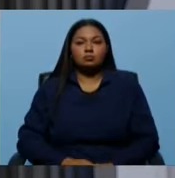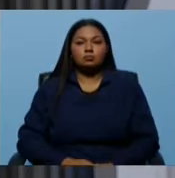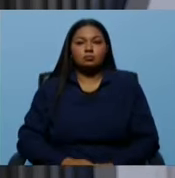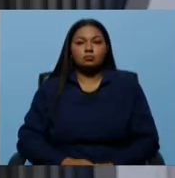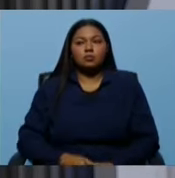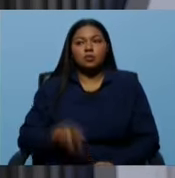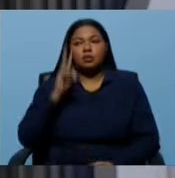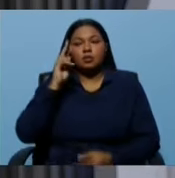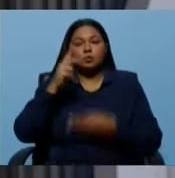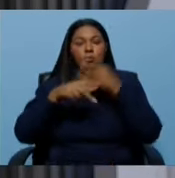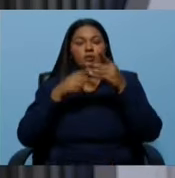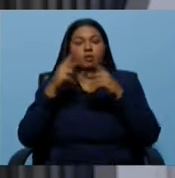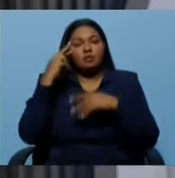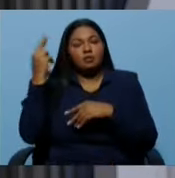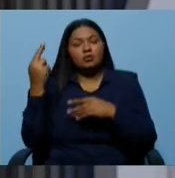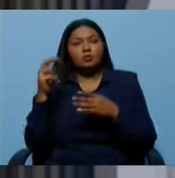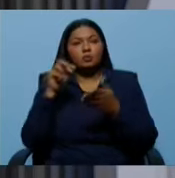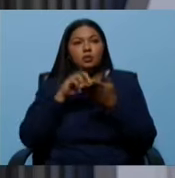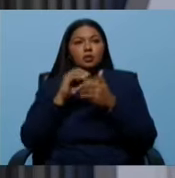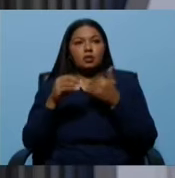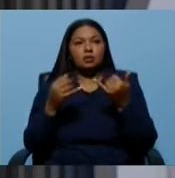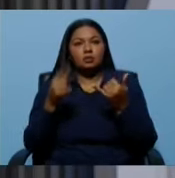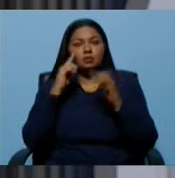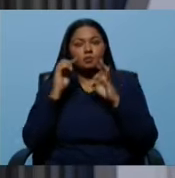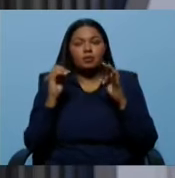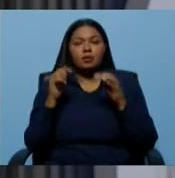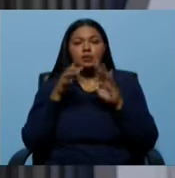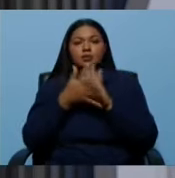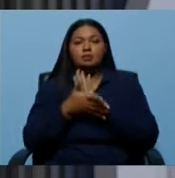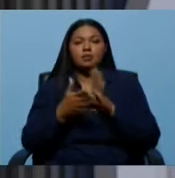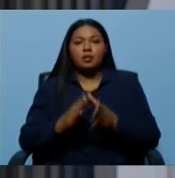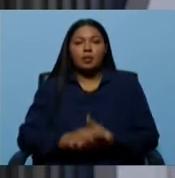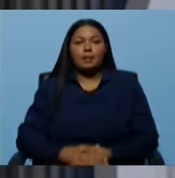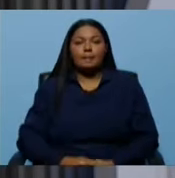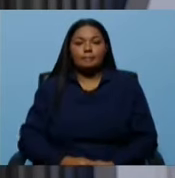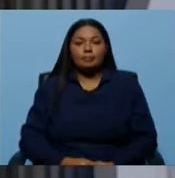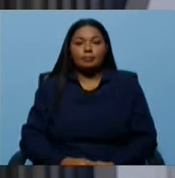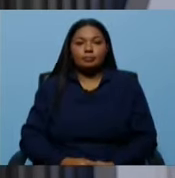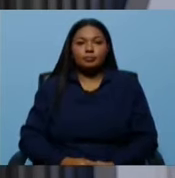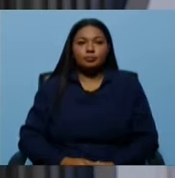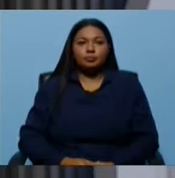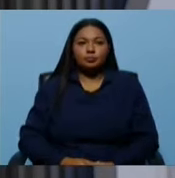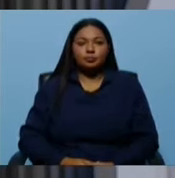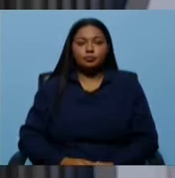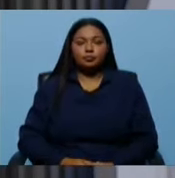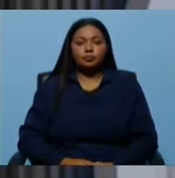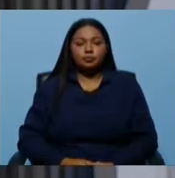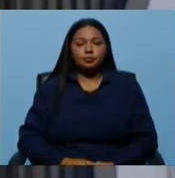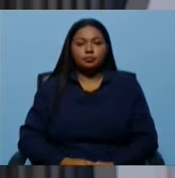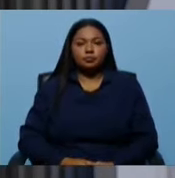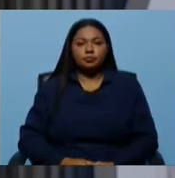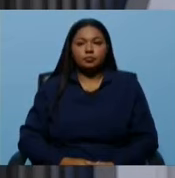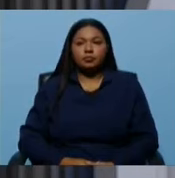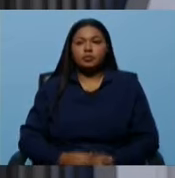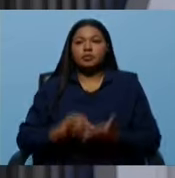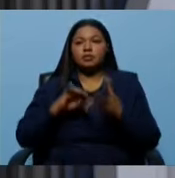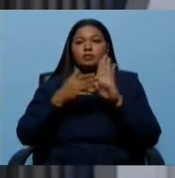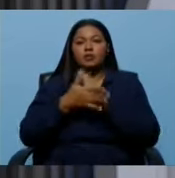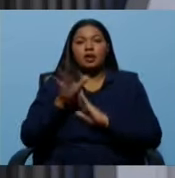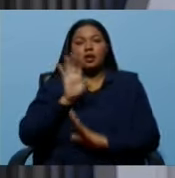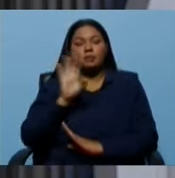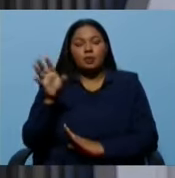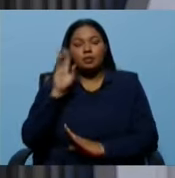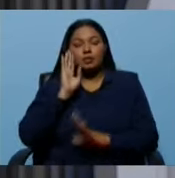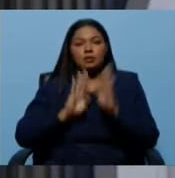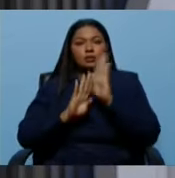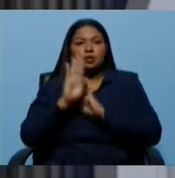una reflexión profunda desde el punto de vista de lo que significa el fascismo como un contramodelo a lo que significa la patria, a lo que significa el desarrollo. Posteriormente